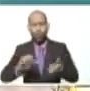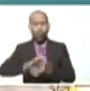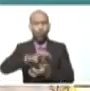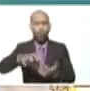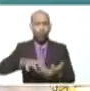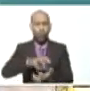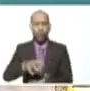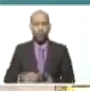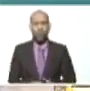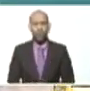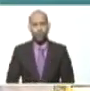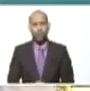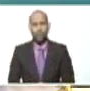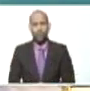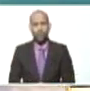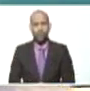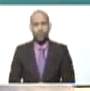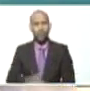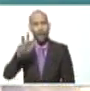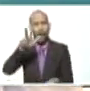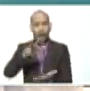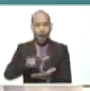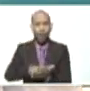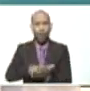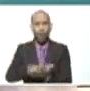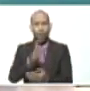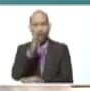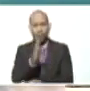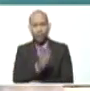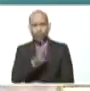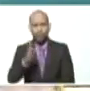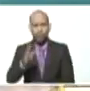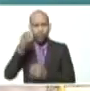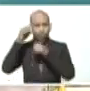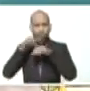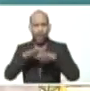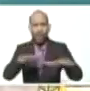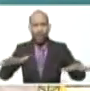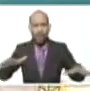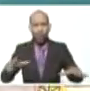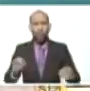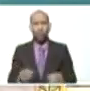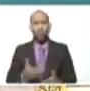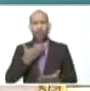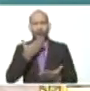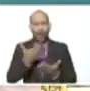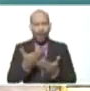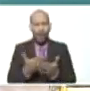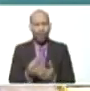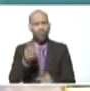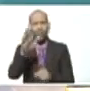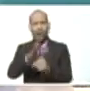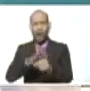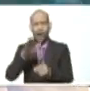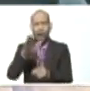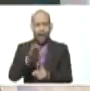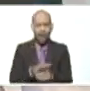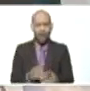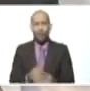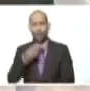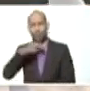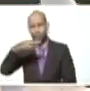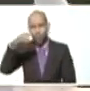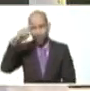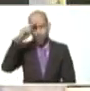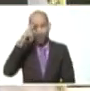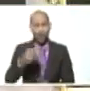dificultades. Aprobar la beatificación ha sido una nueva y gran manifestación de cariño paternal